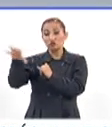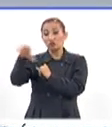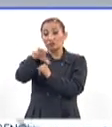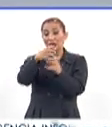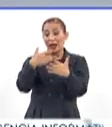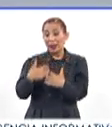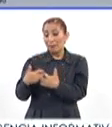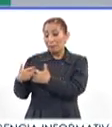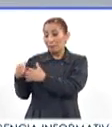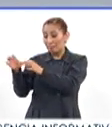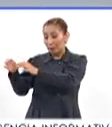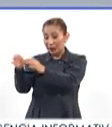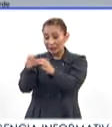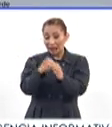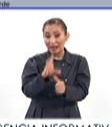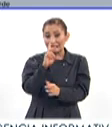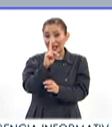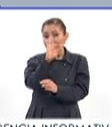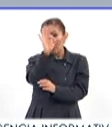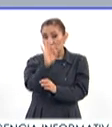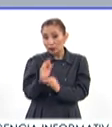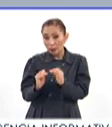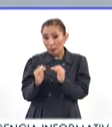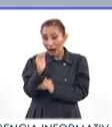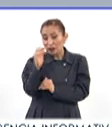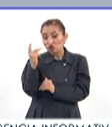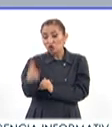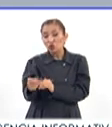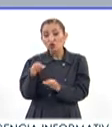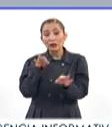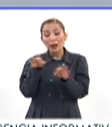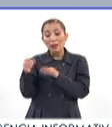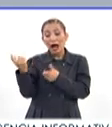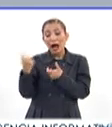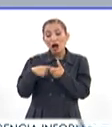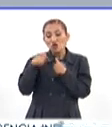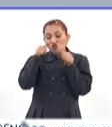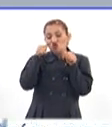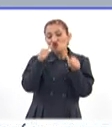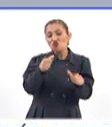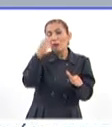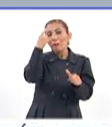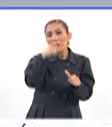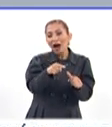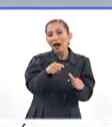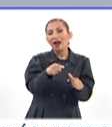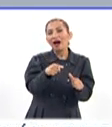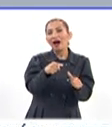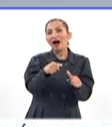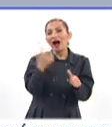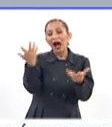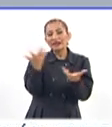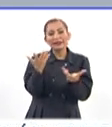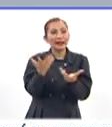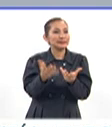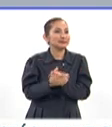industrias que tengan más de 30% de su fuerza laboral dedicada a